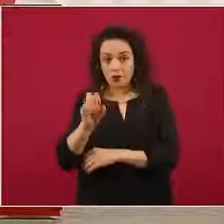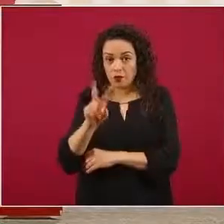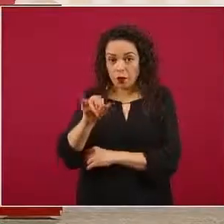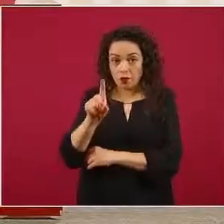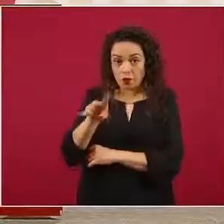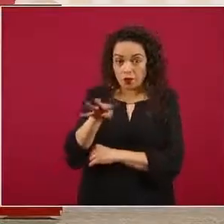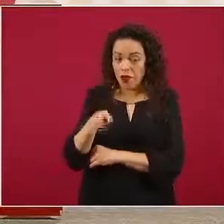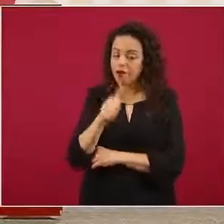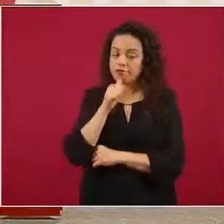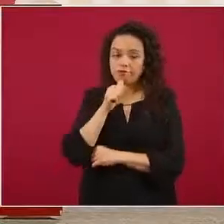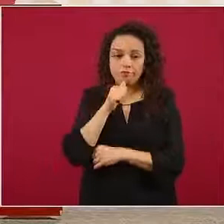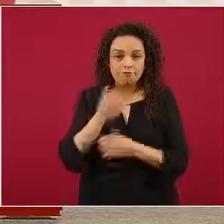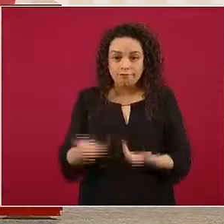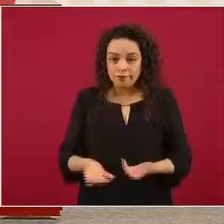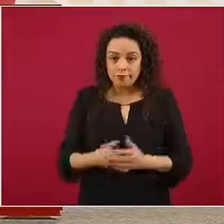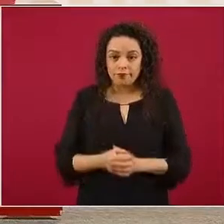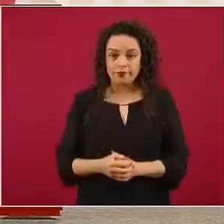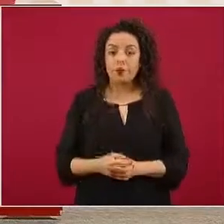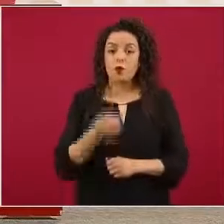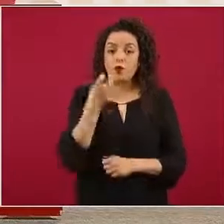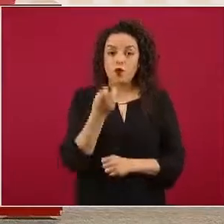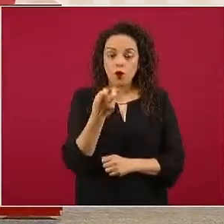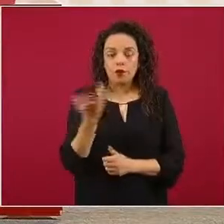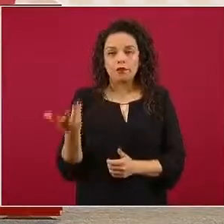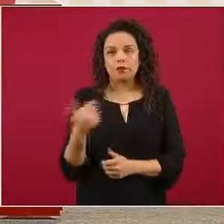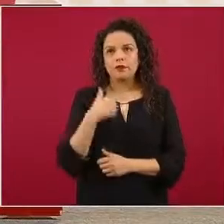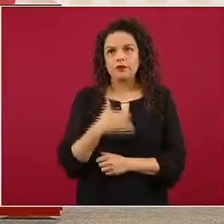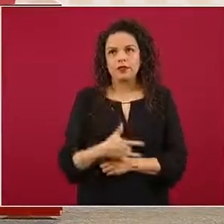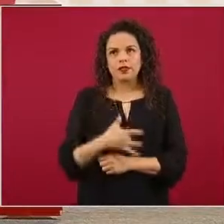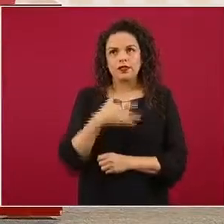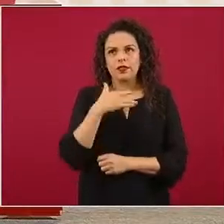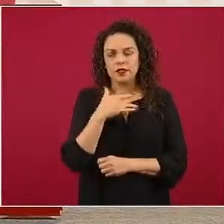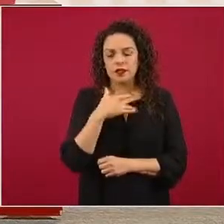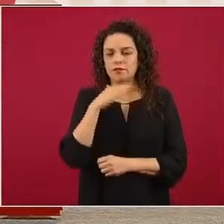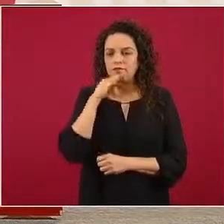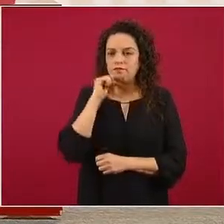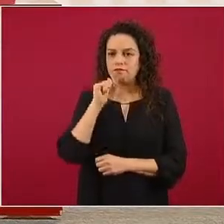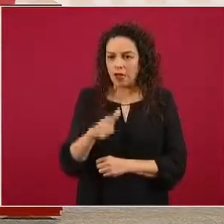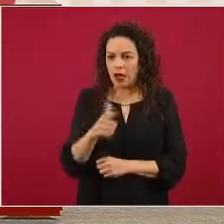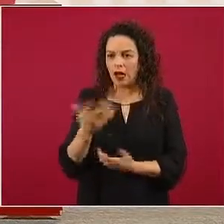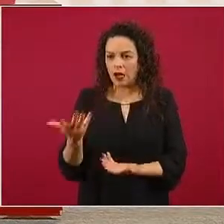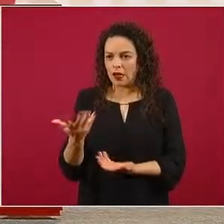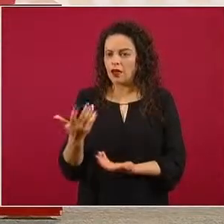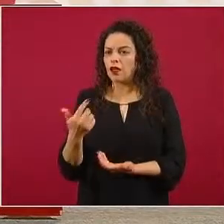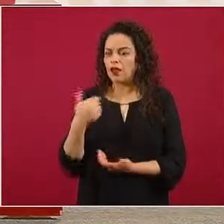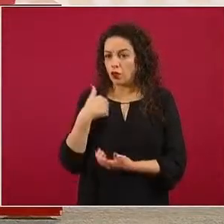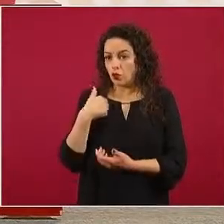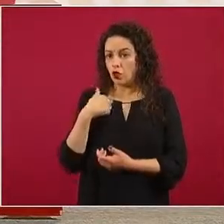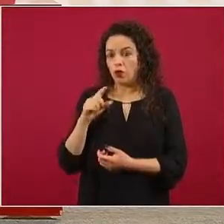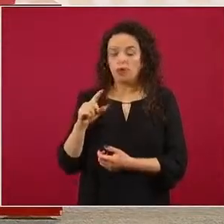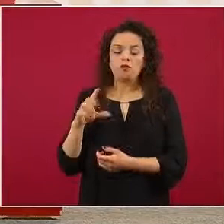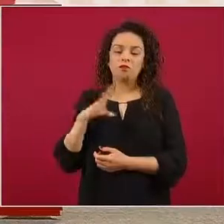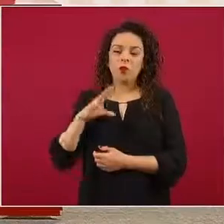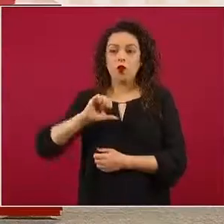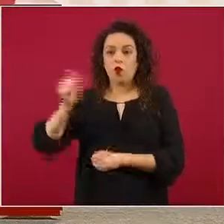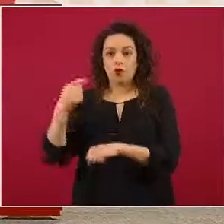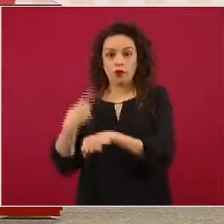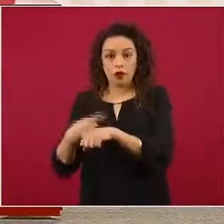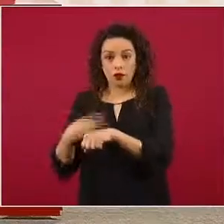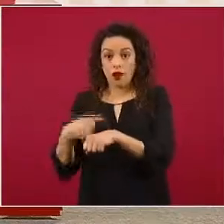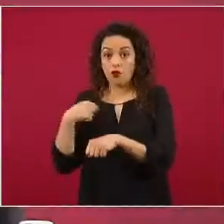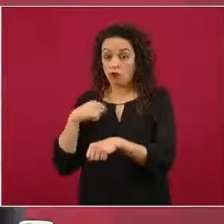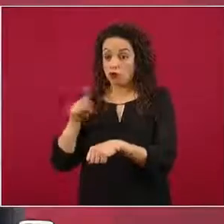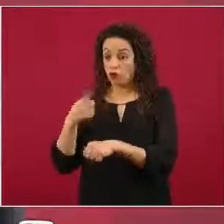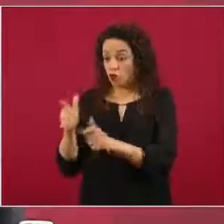tanto, ni bien tengo yo signos de alarma o ni bien tengo signos y síntomas de la enfermedad y pertenezco a un grupo de riesgo, debo